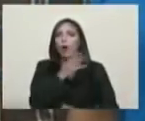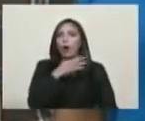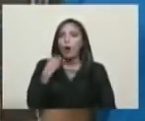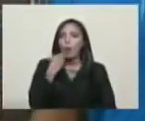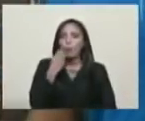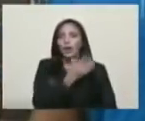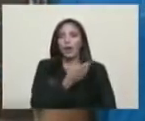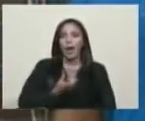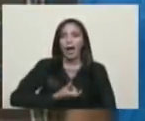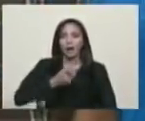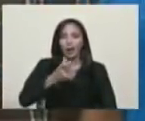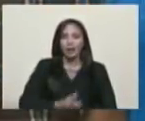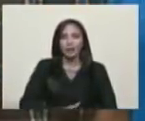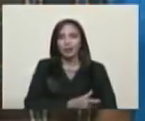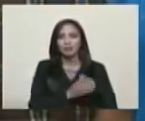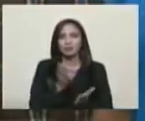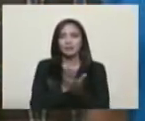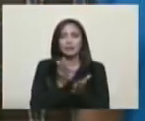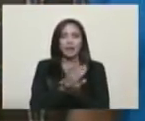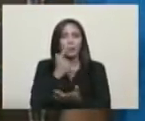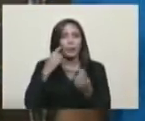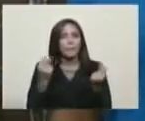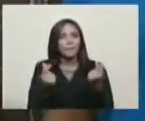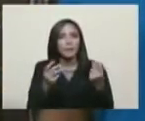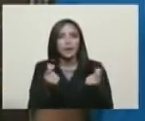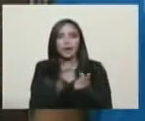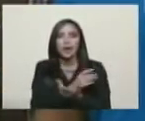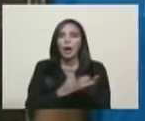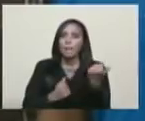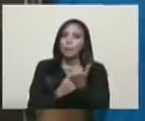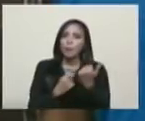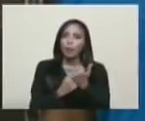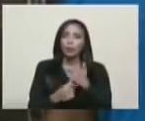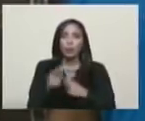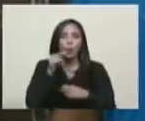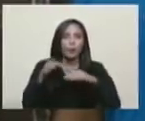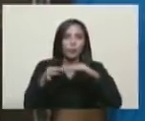guerrero, combatiente, que ha estado siempre pendiente, el alcalde del municipio